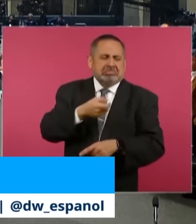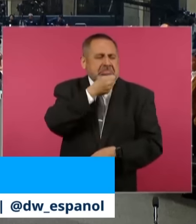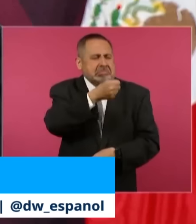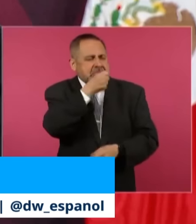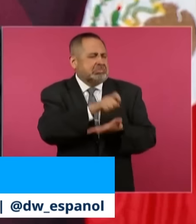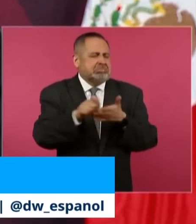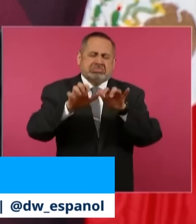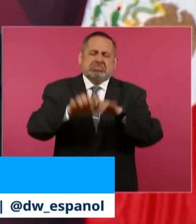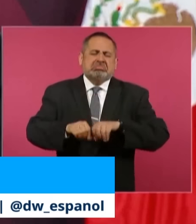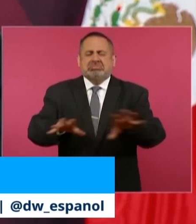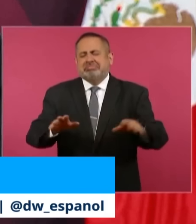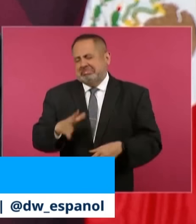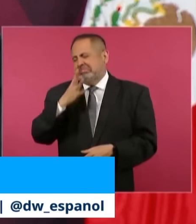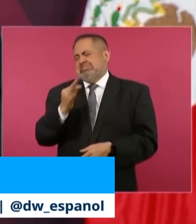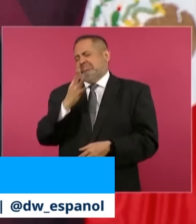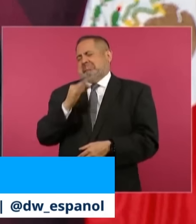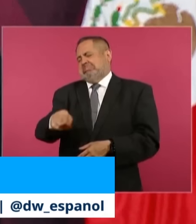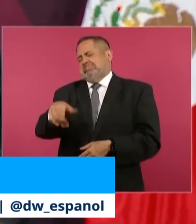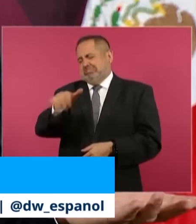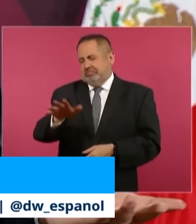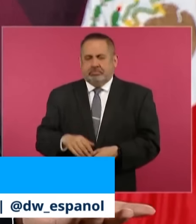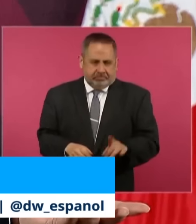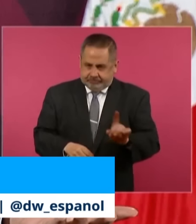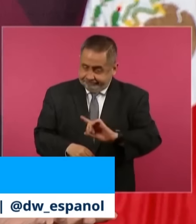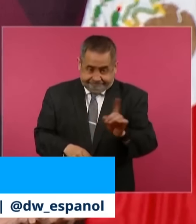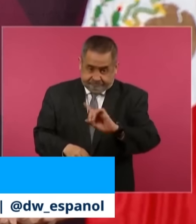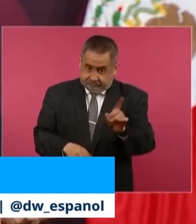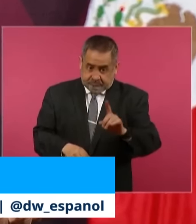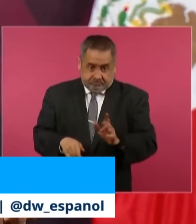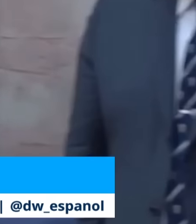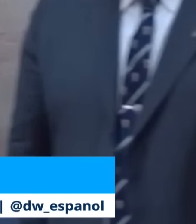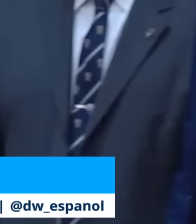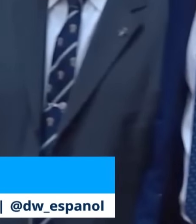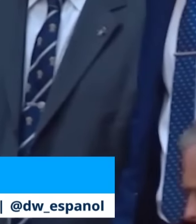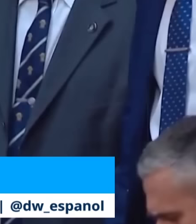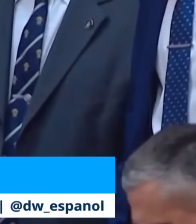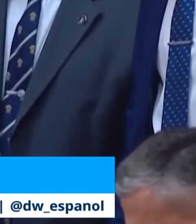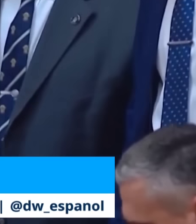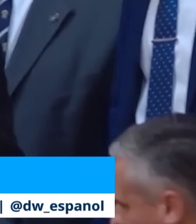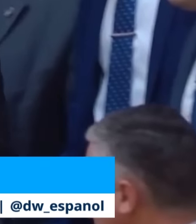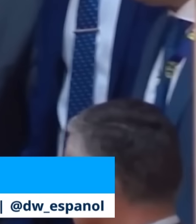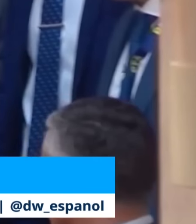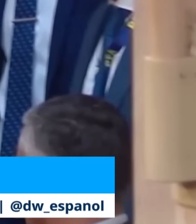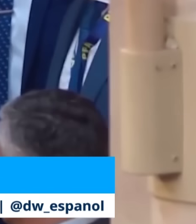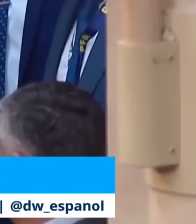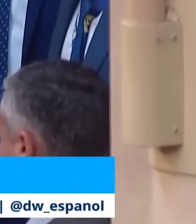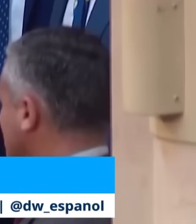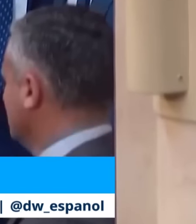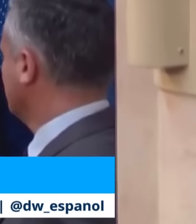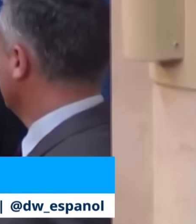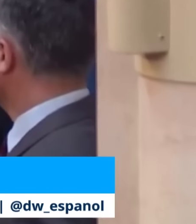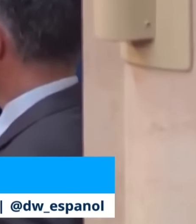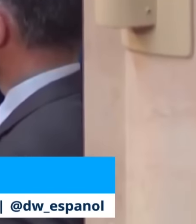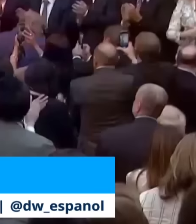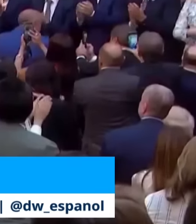aunque no anunció medidas mi ley se defendió este jueves declarando que él había insultado previa ente eh durante su campaña